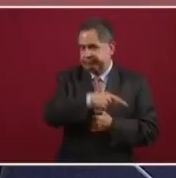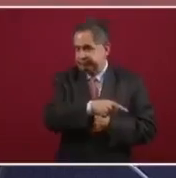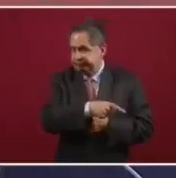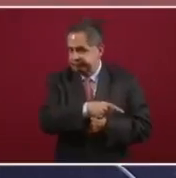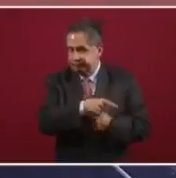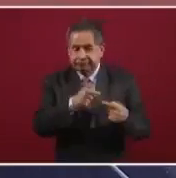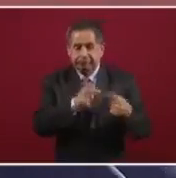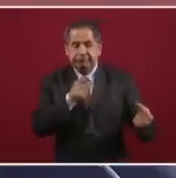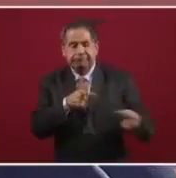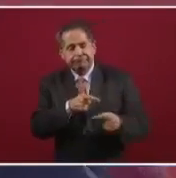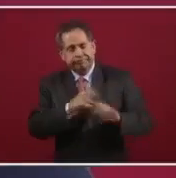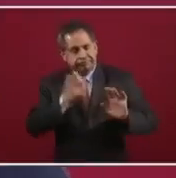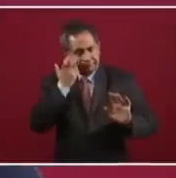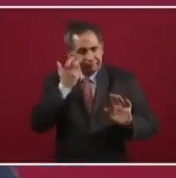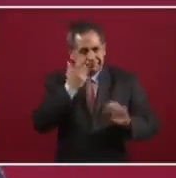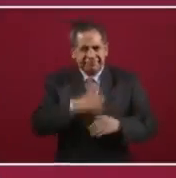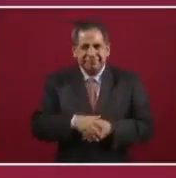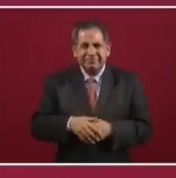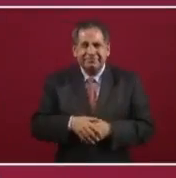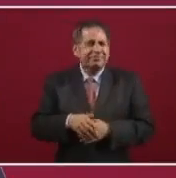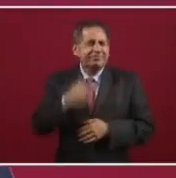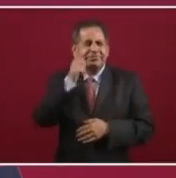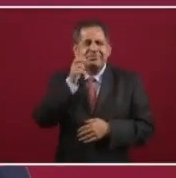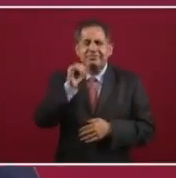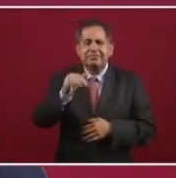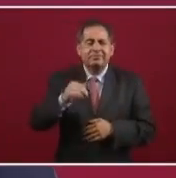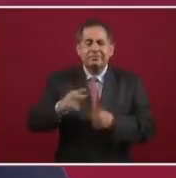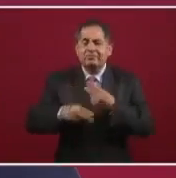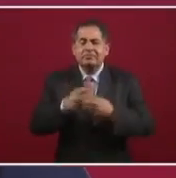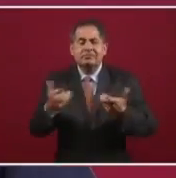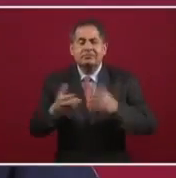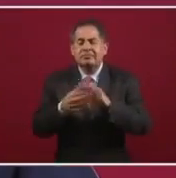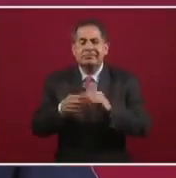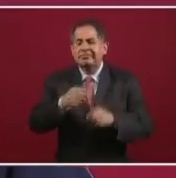y se oponen. ¿Cómo han sido las reacciones